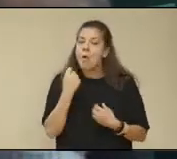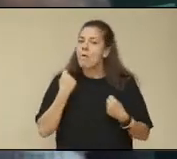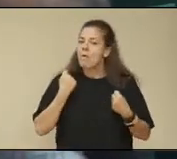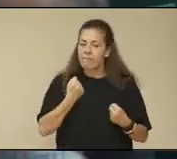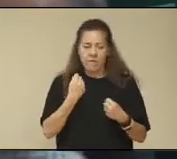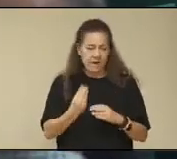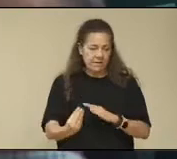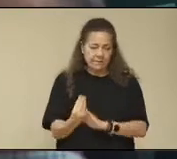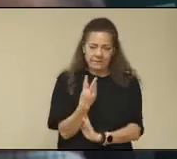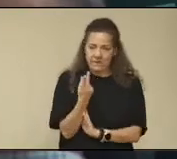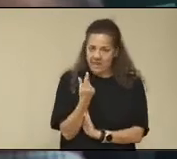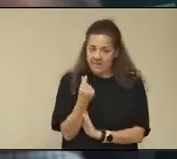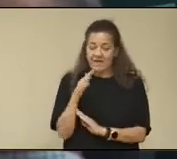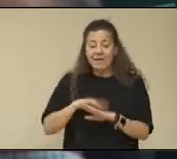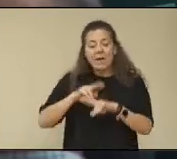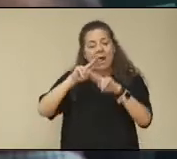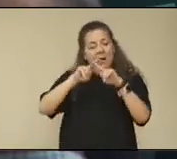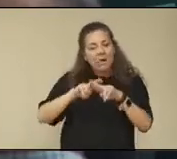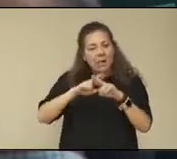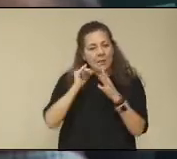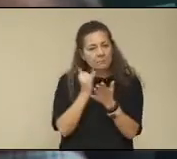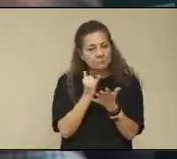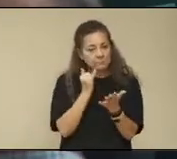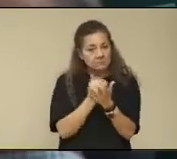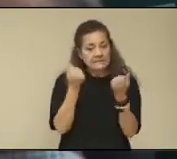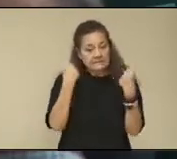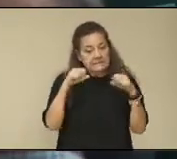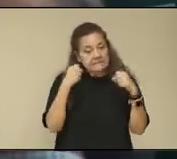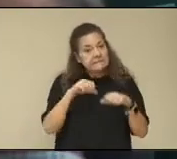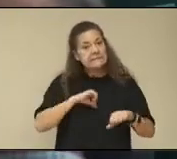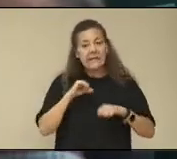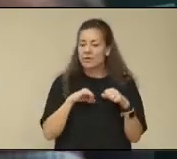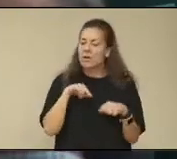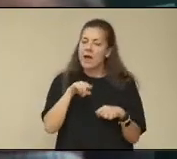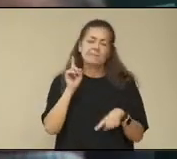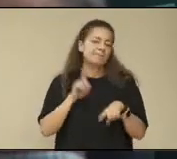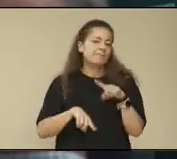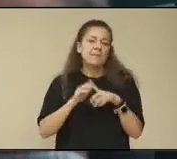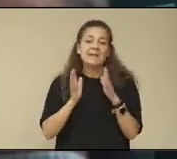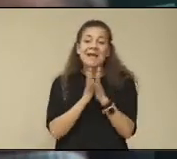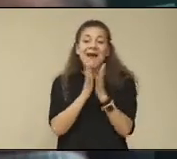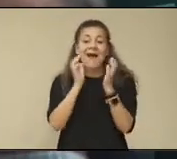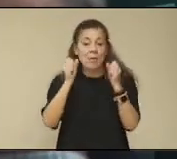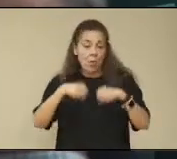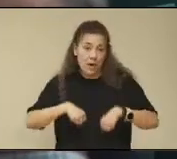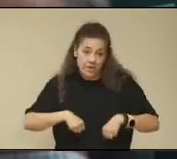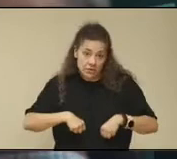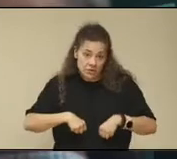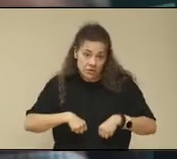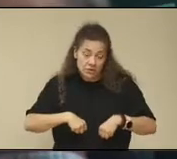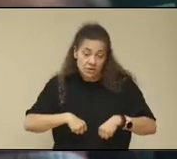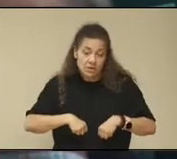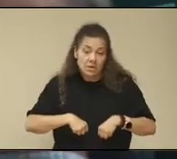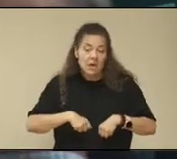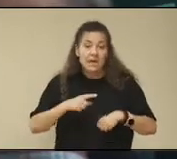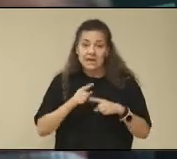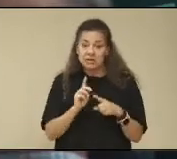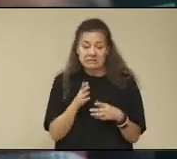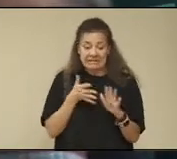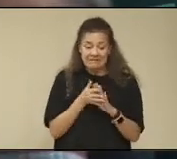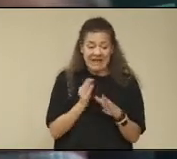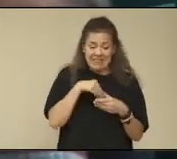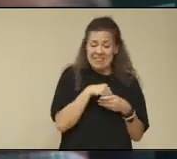necesita para los ensayos clínicos, ahí ya depende de acuerdos que son supralaboratorio,